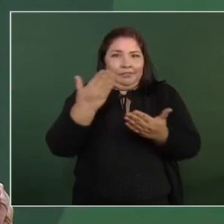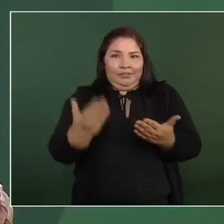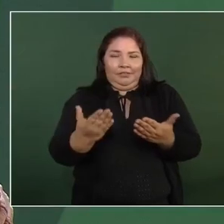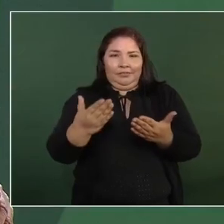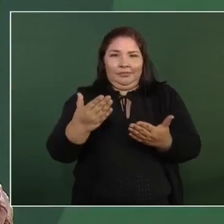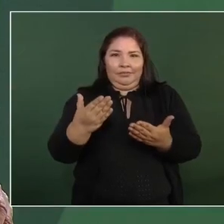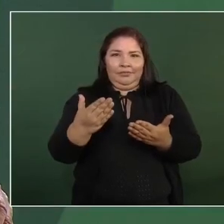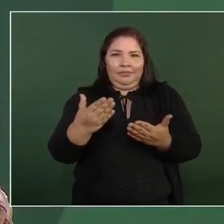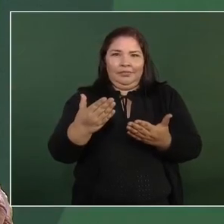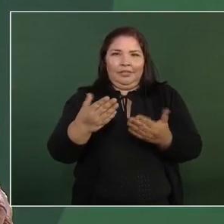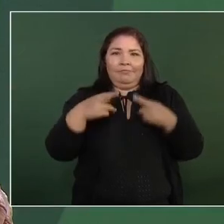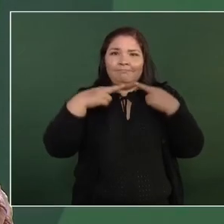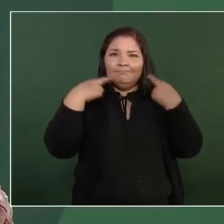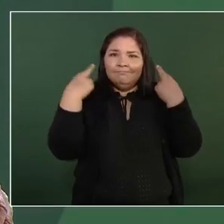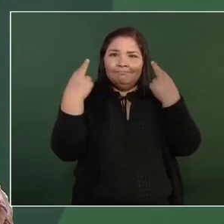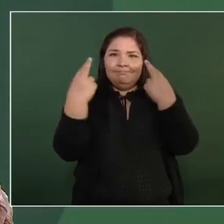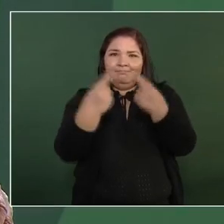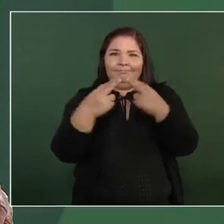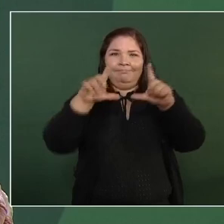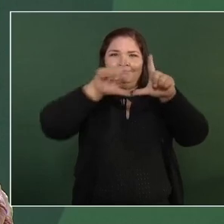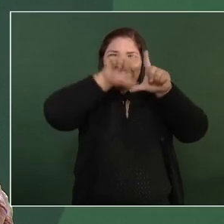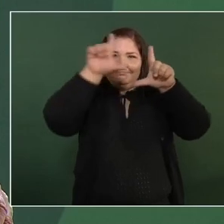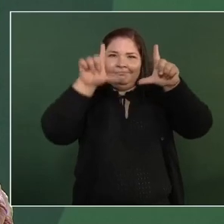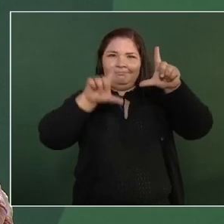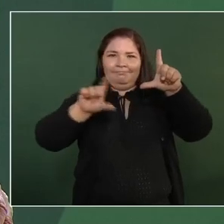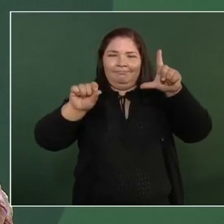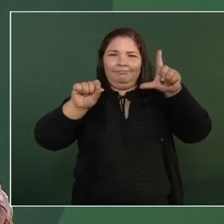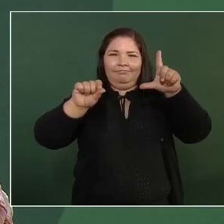celebrar esta reunión nacional de seguridad